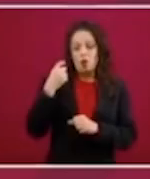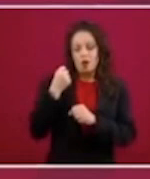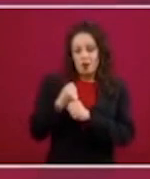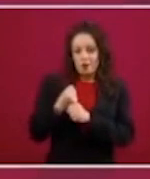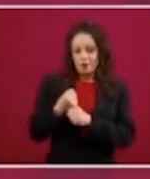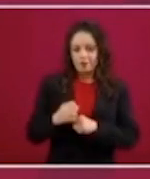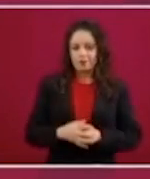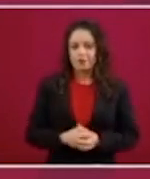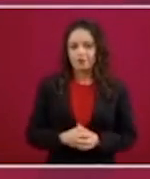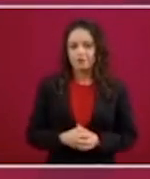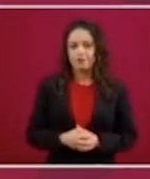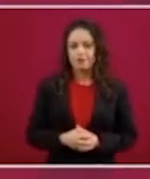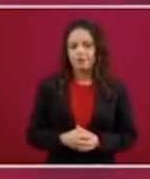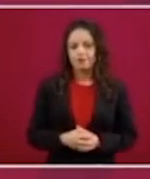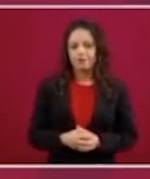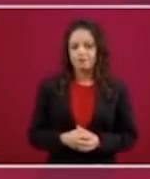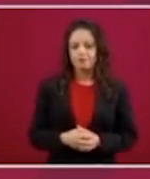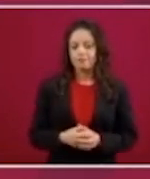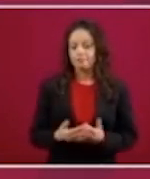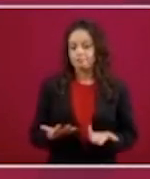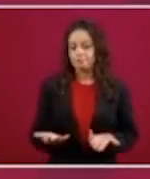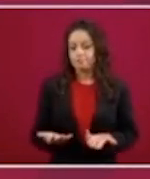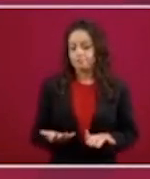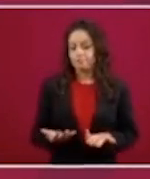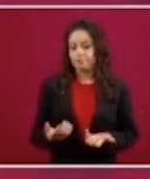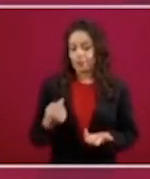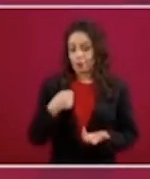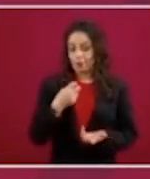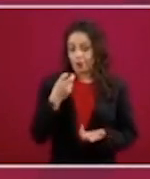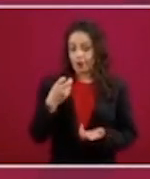Entonces, la conversación con el